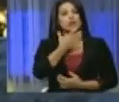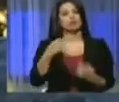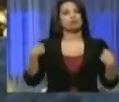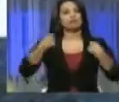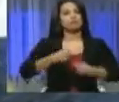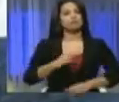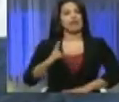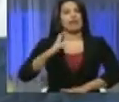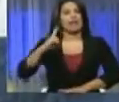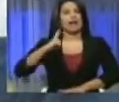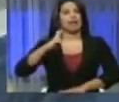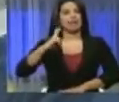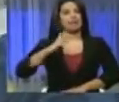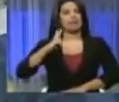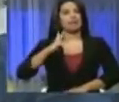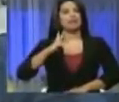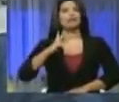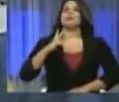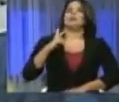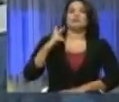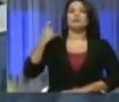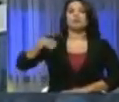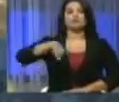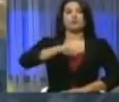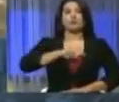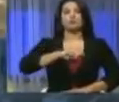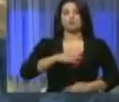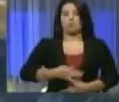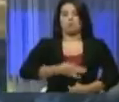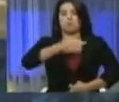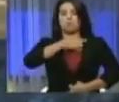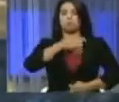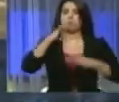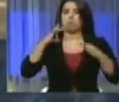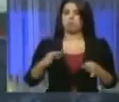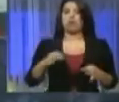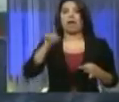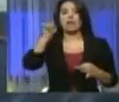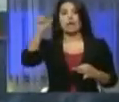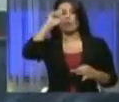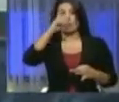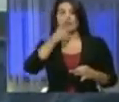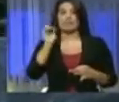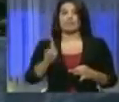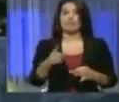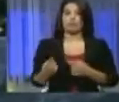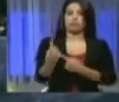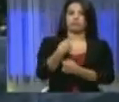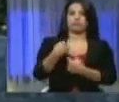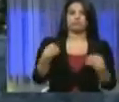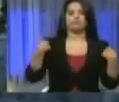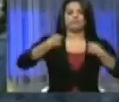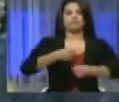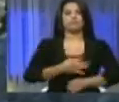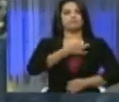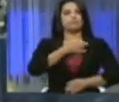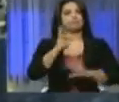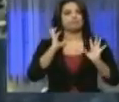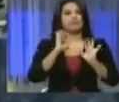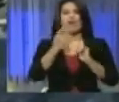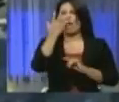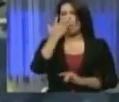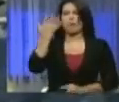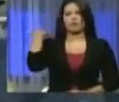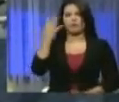¿verdad, Silvia? Bien bonito ese protocolo que hay que cumplir. Hace 4 años me tocó ir también